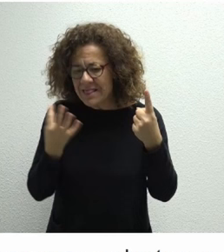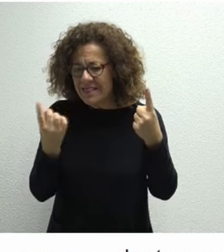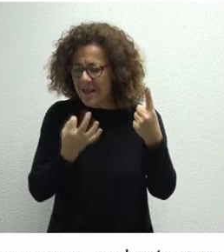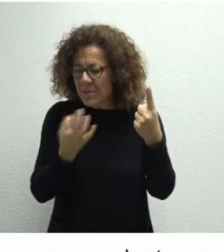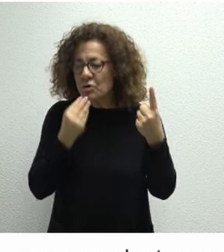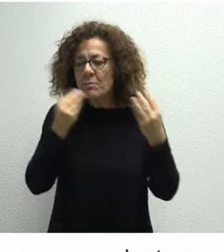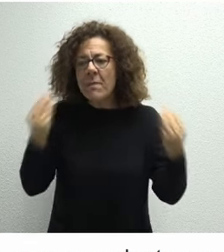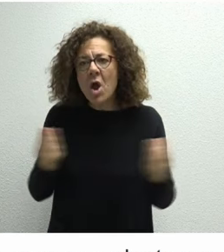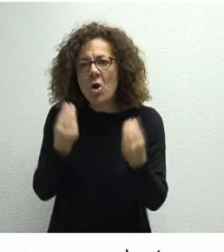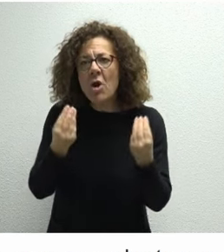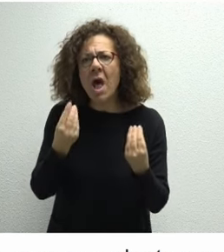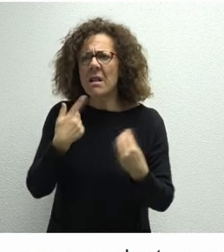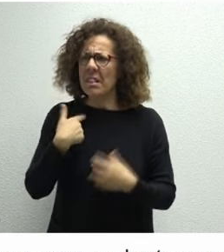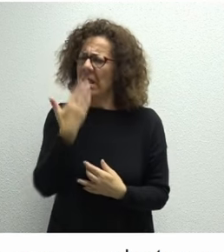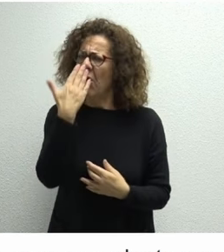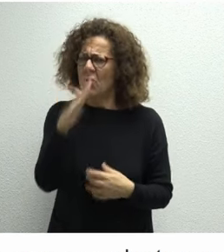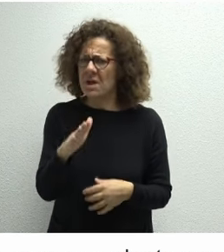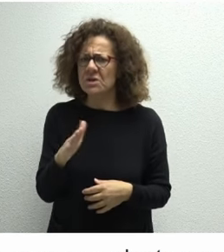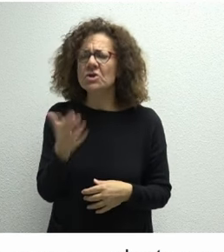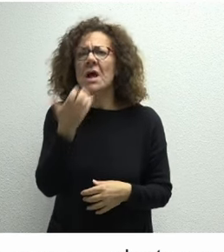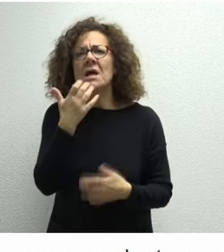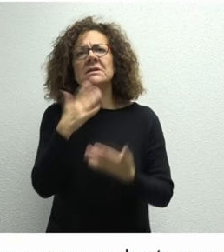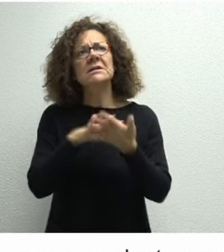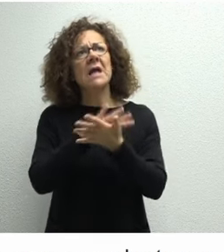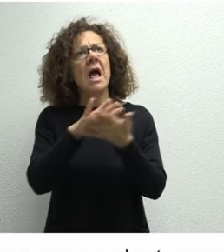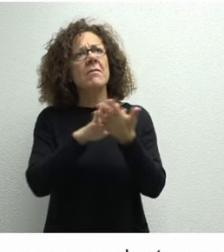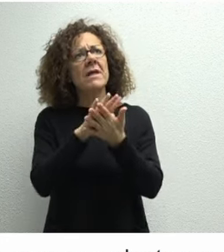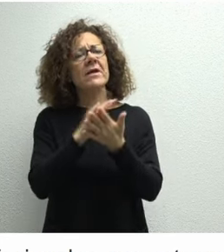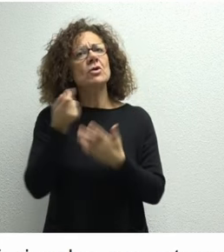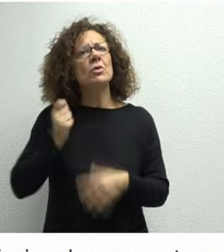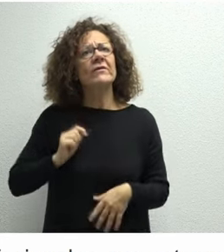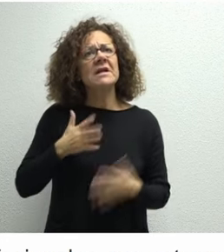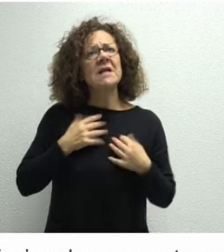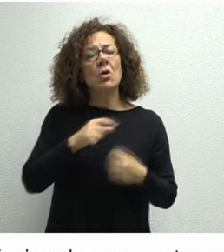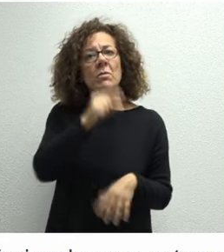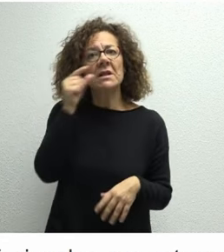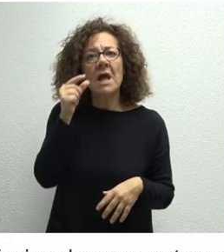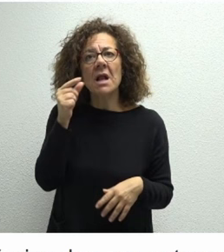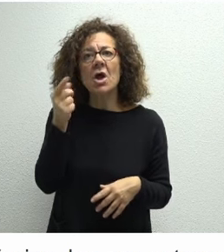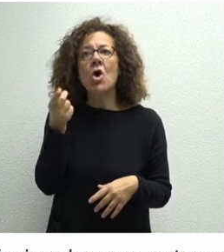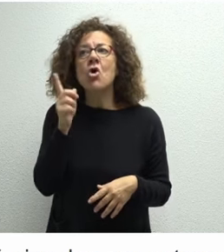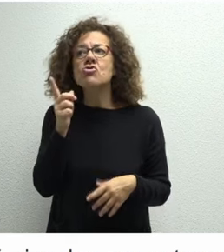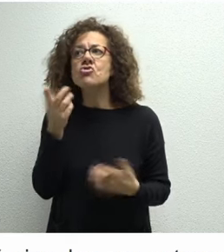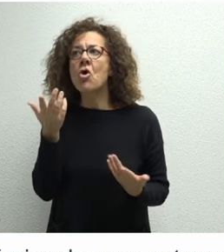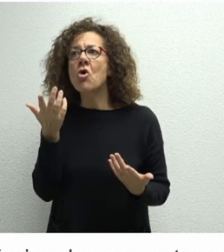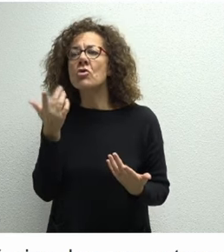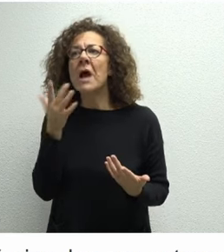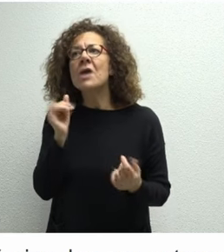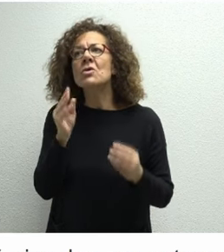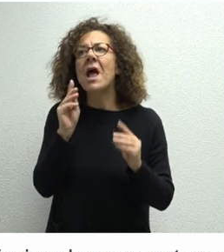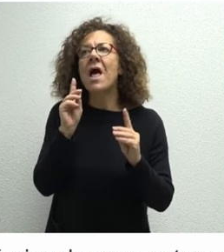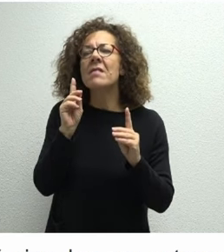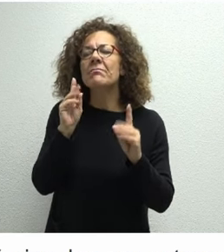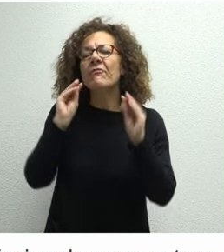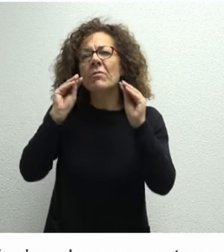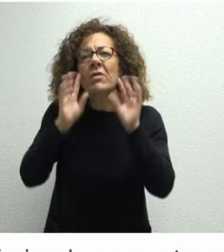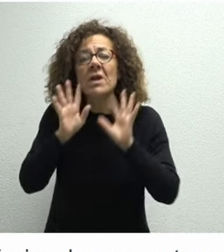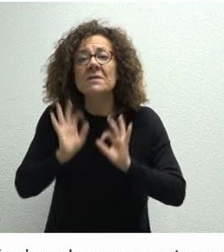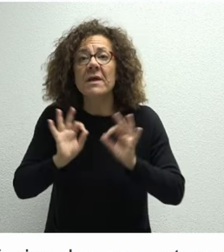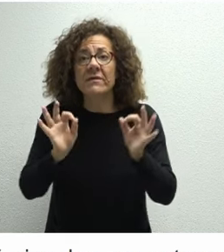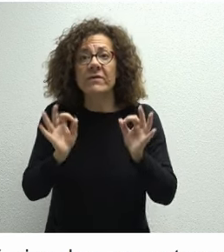formación y tenemos que ser honestos que si se habla de que Los profesionales de la Salud Mental no se sale con una formación específica en discapa